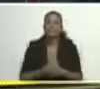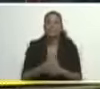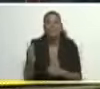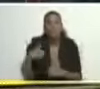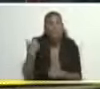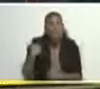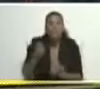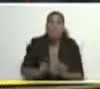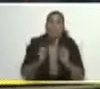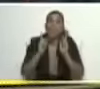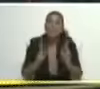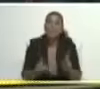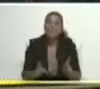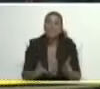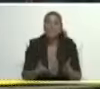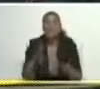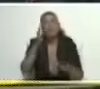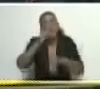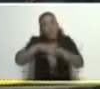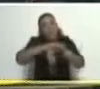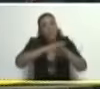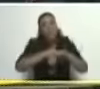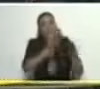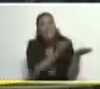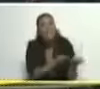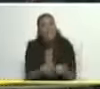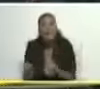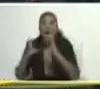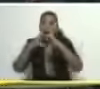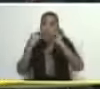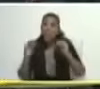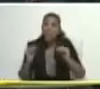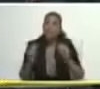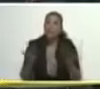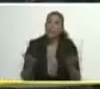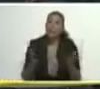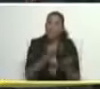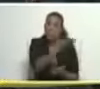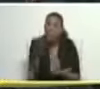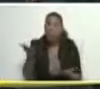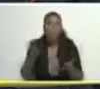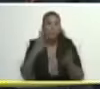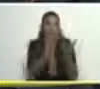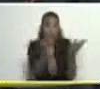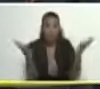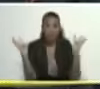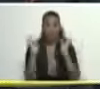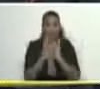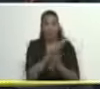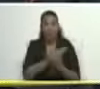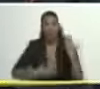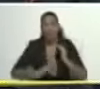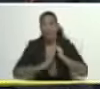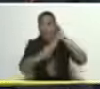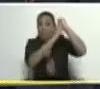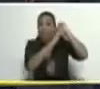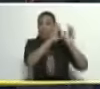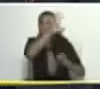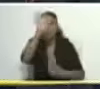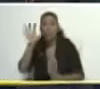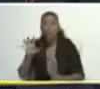Aprovecho también la oportunidad para invitarles a todos, sobre todo a los jefes, a